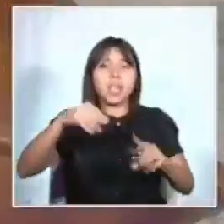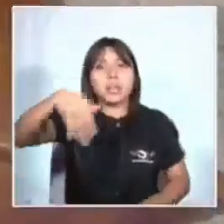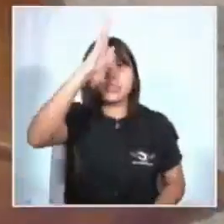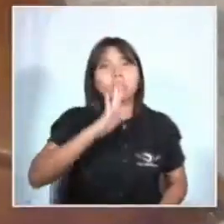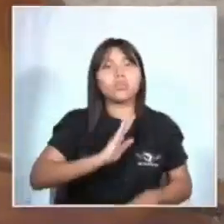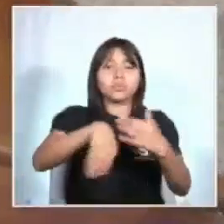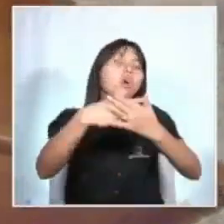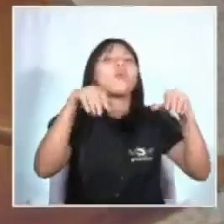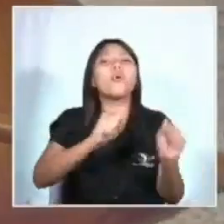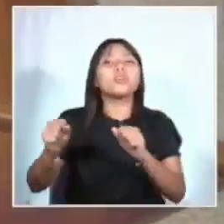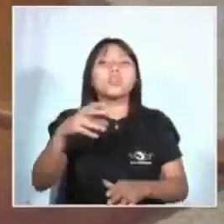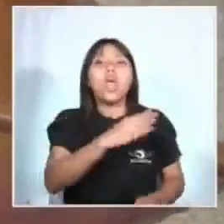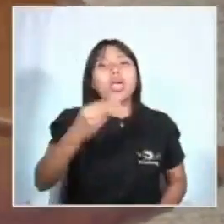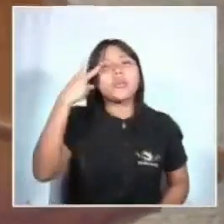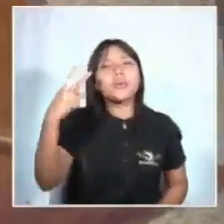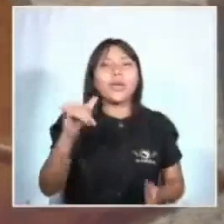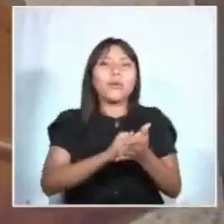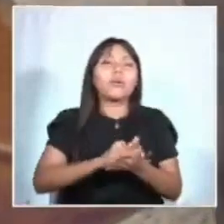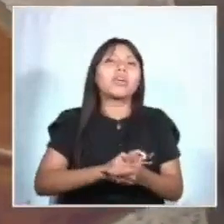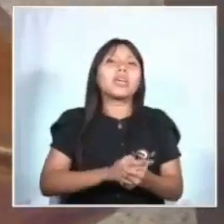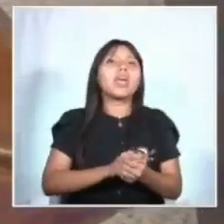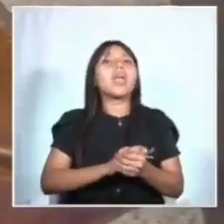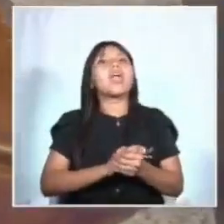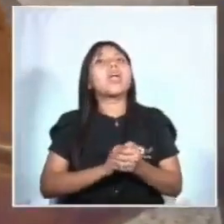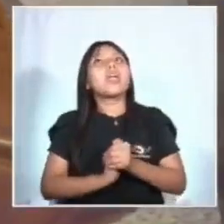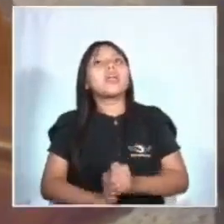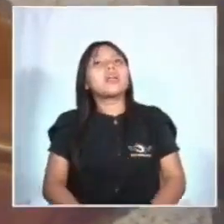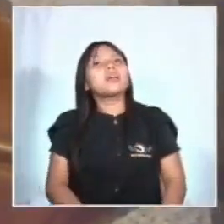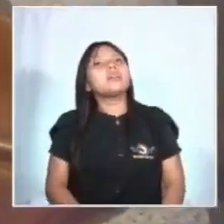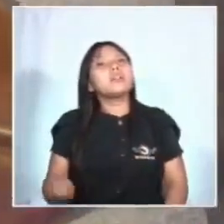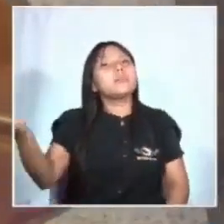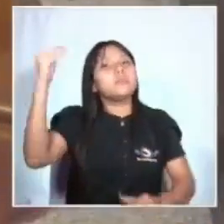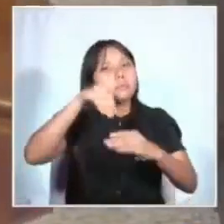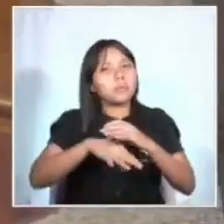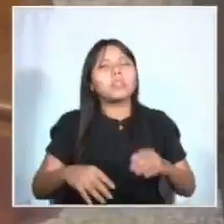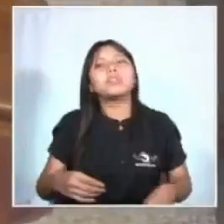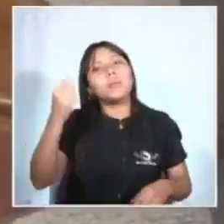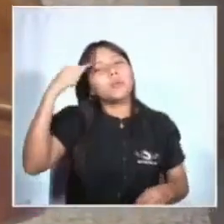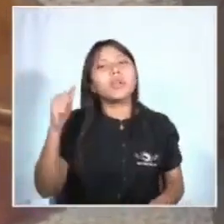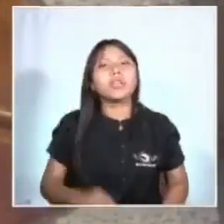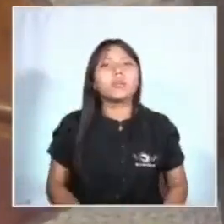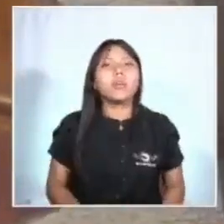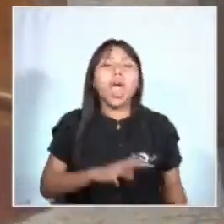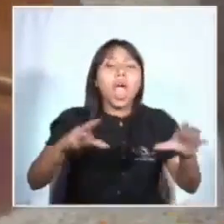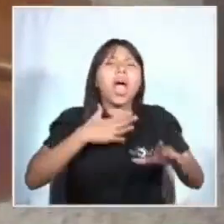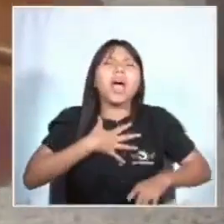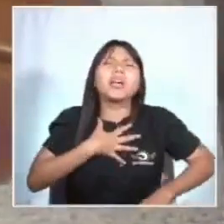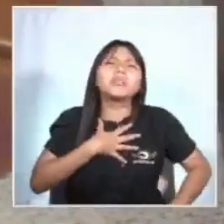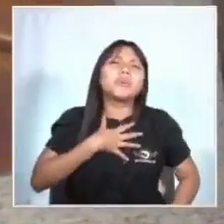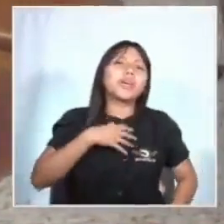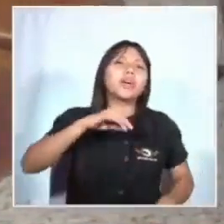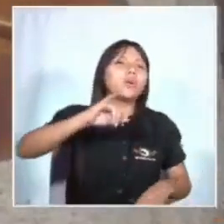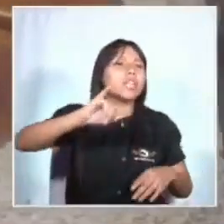Todopoderoso, y veo que pactaste por eso. Le dijiste: hazme justicia, hazme justicia, hazme